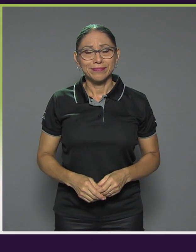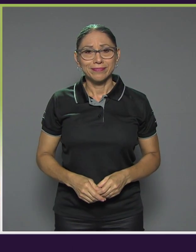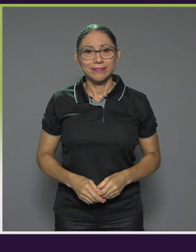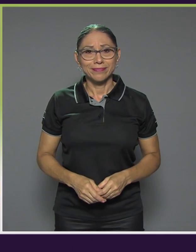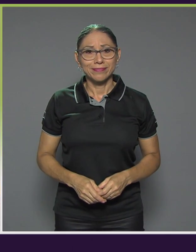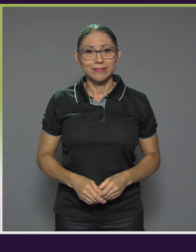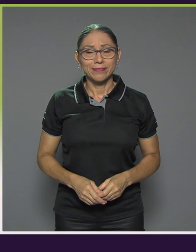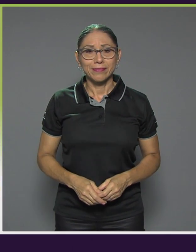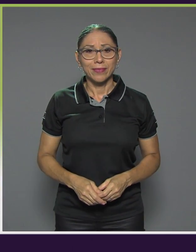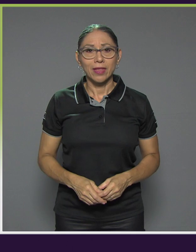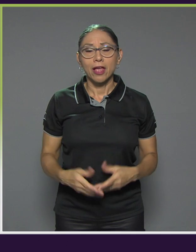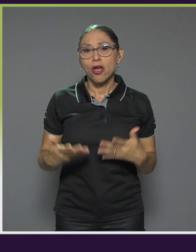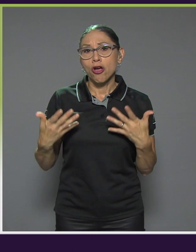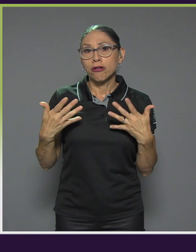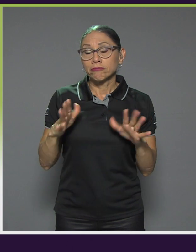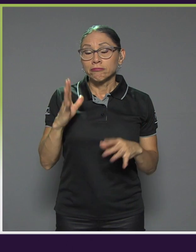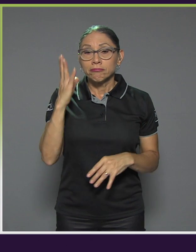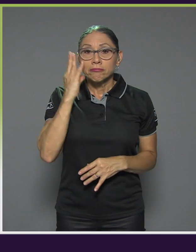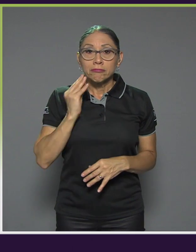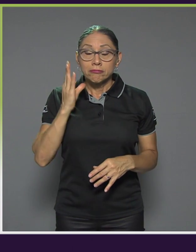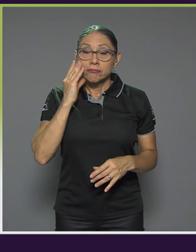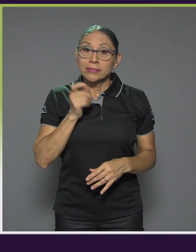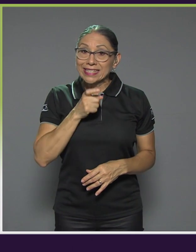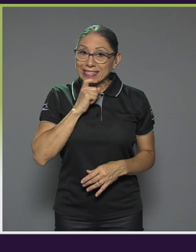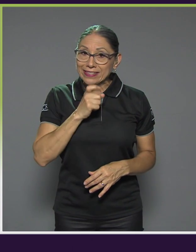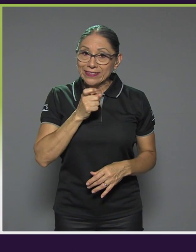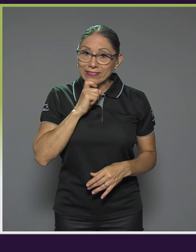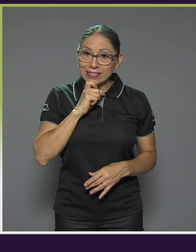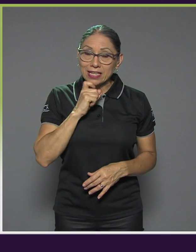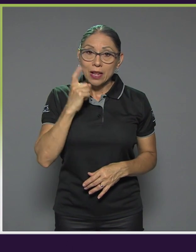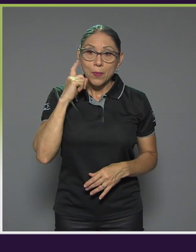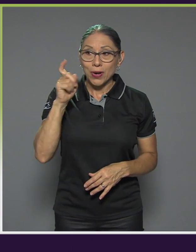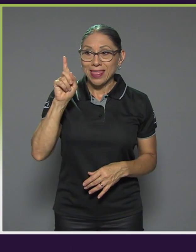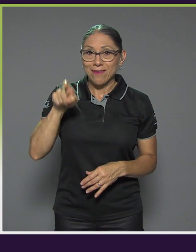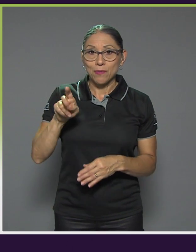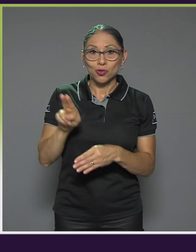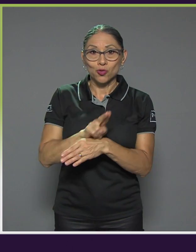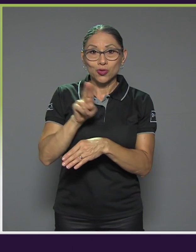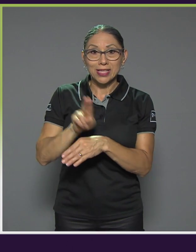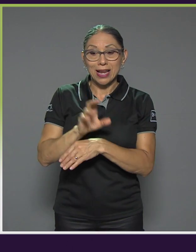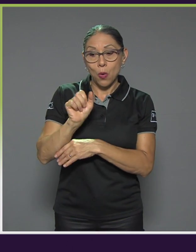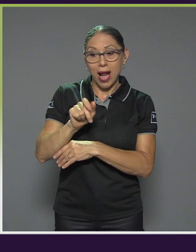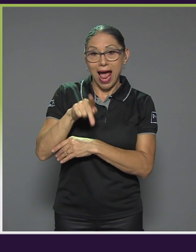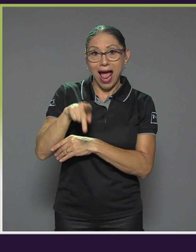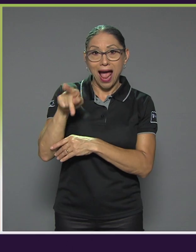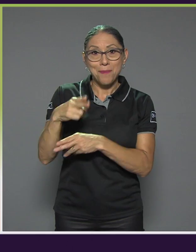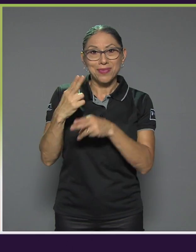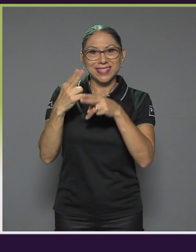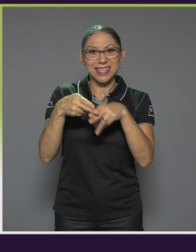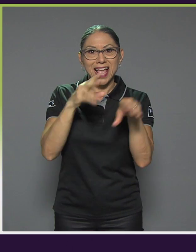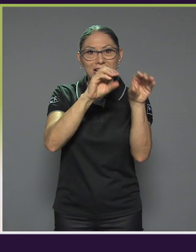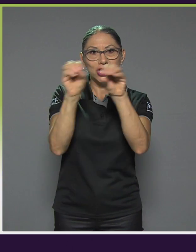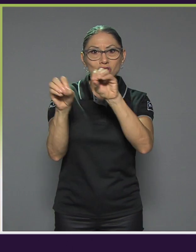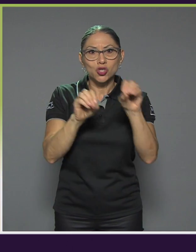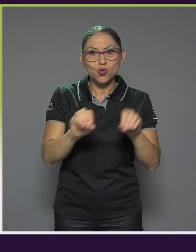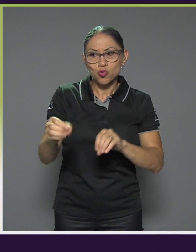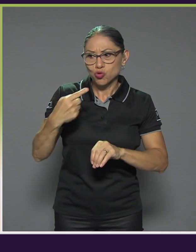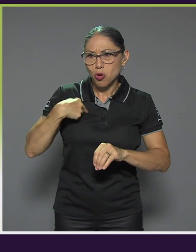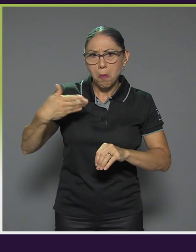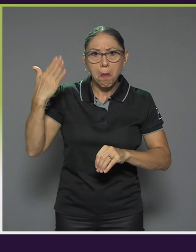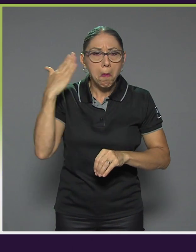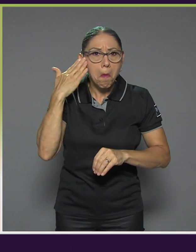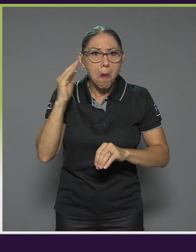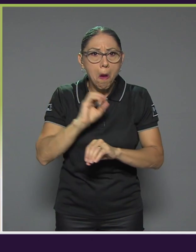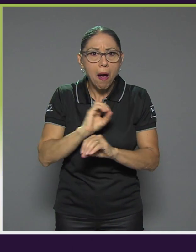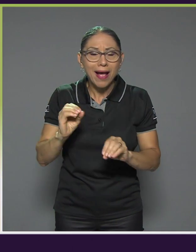fue una experiencia del físico que tenemos que crear una aplicación llamada acción que aún yo ni conocía ya puede ser casos años no